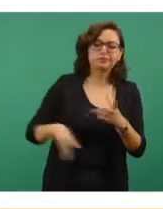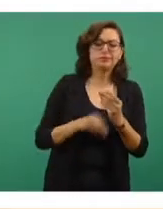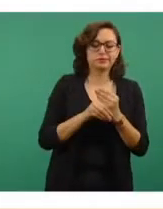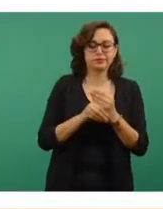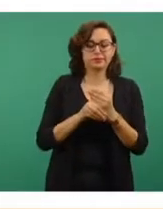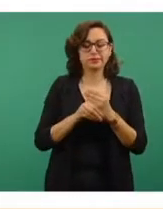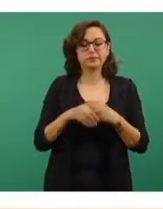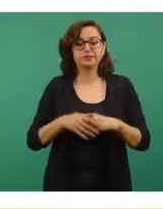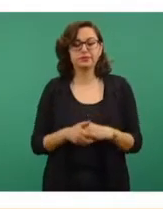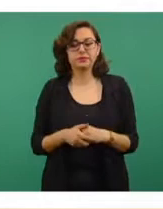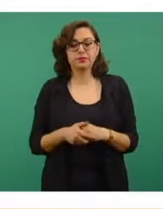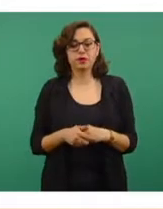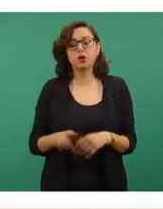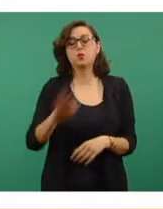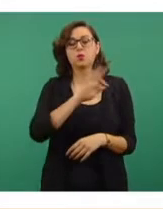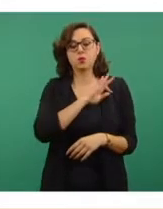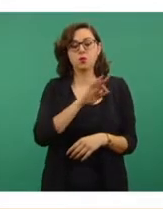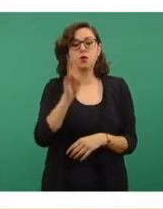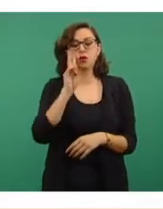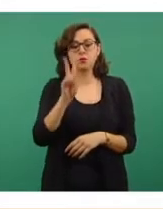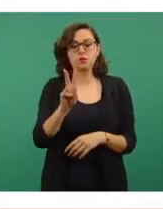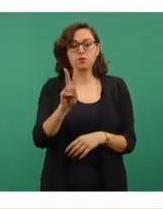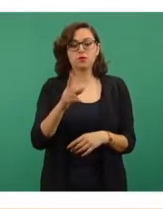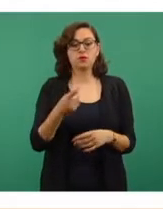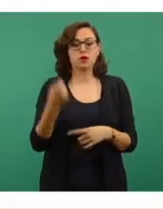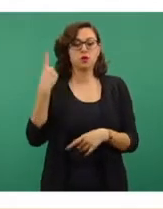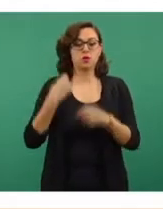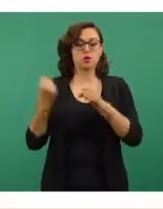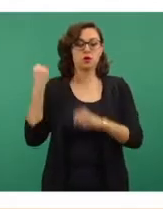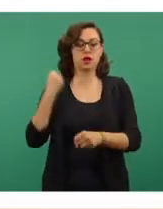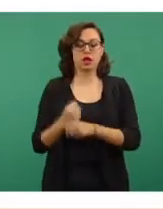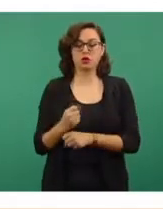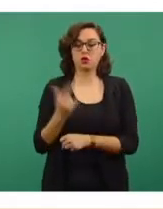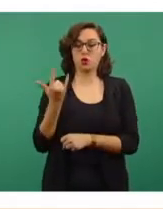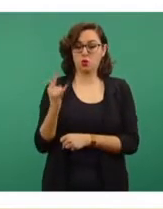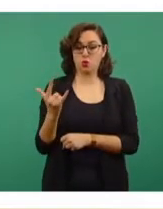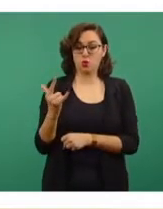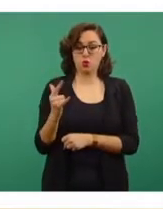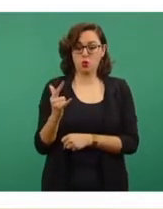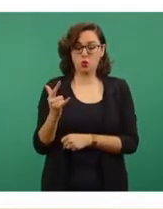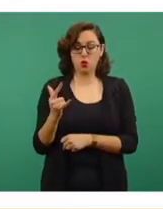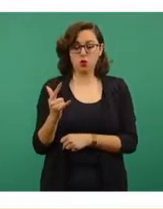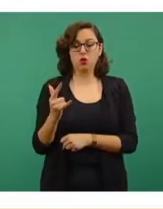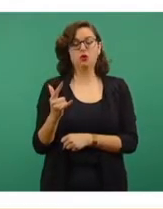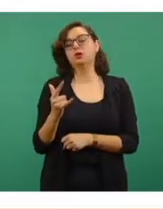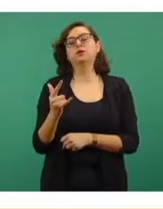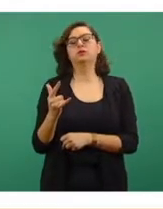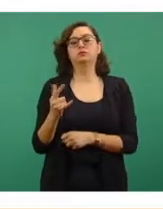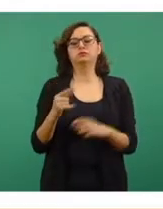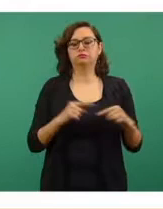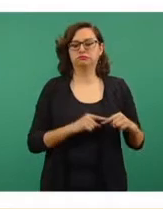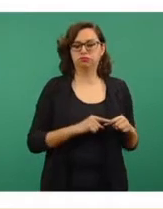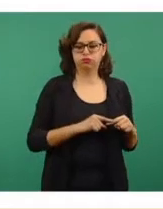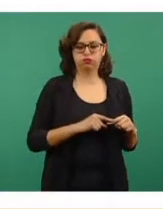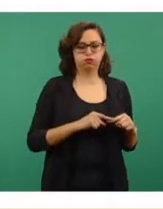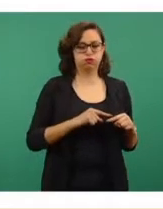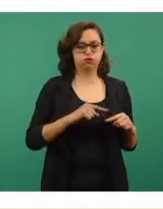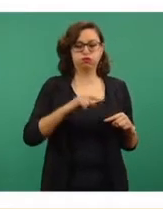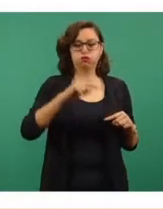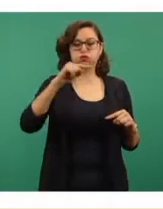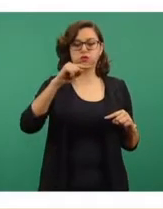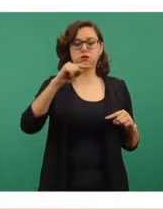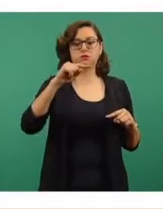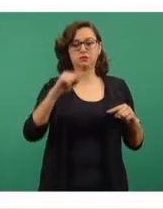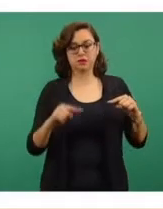un evento máximo a mitad del año pasado, en julio, hasta final de julio, después descendió en agosto